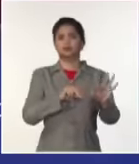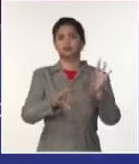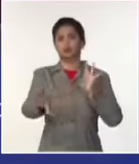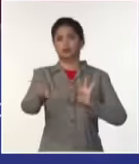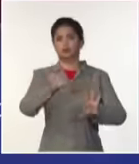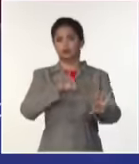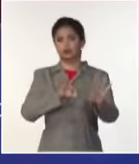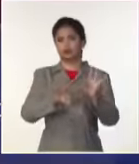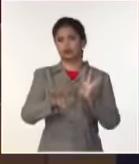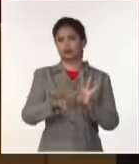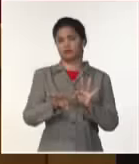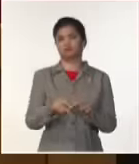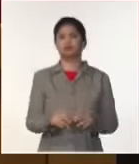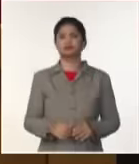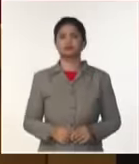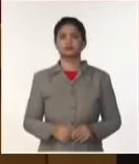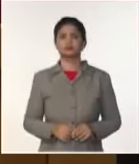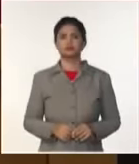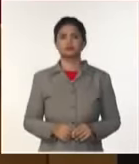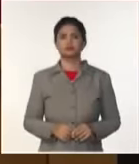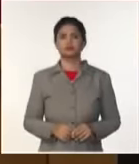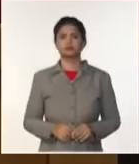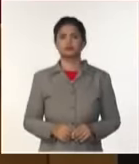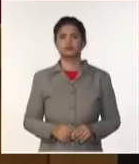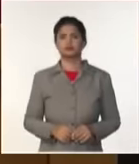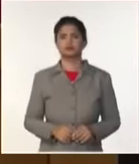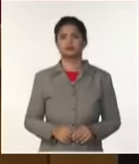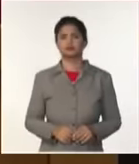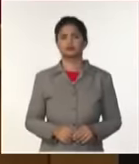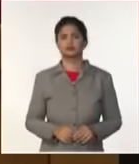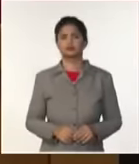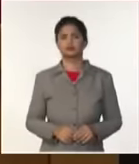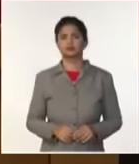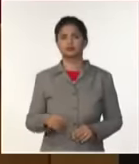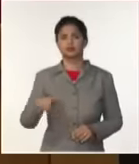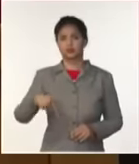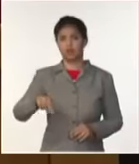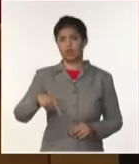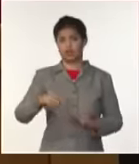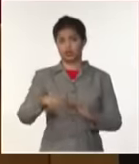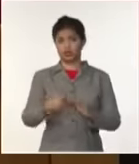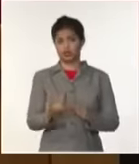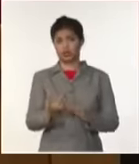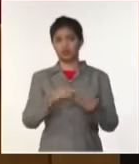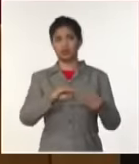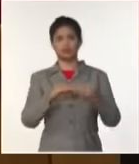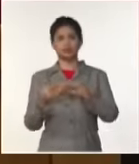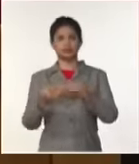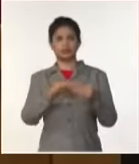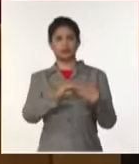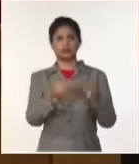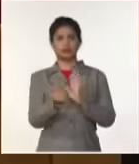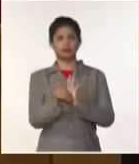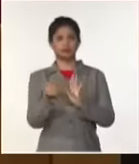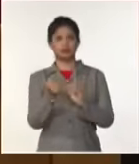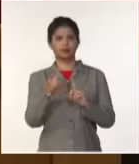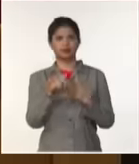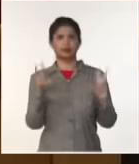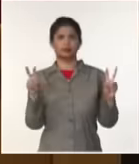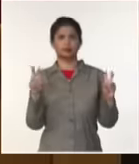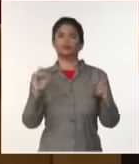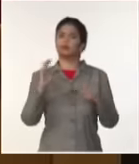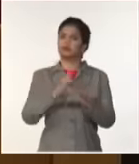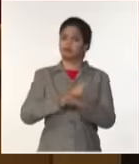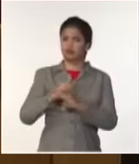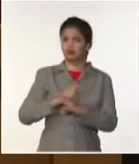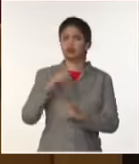invitados compatriotas. Durante estos días hemos discutido y acordado sobre diversos temas, todos